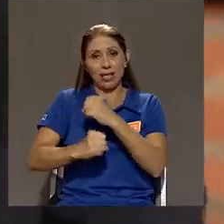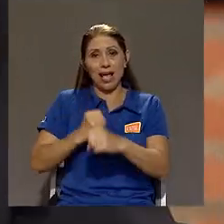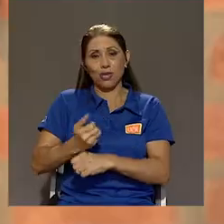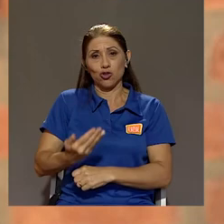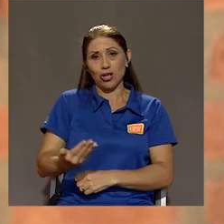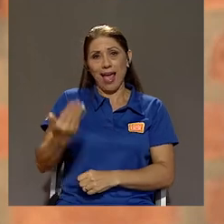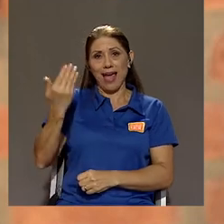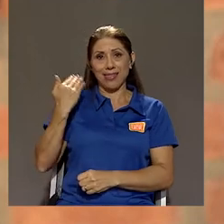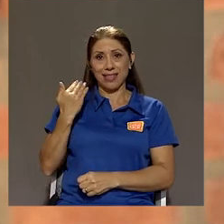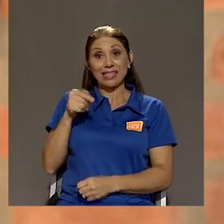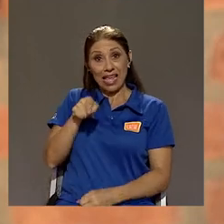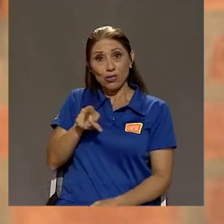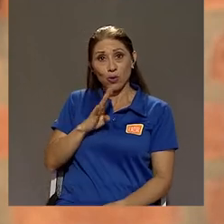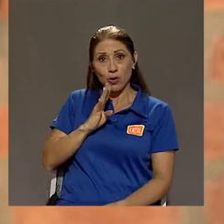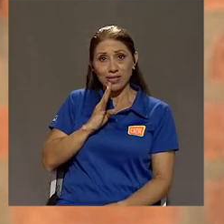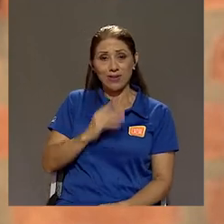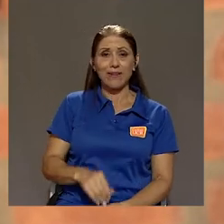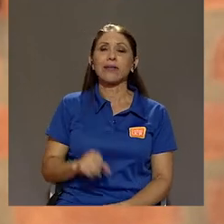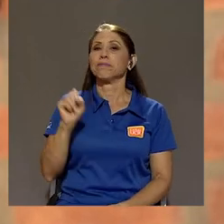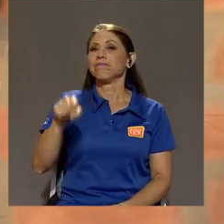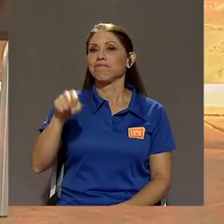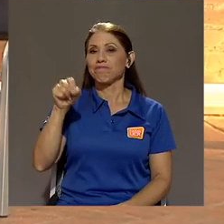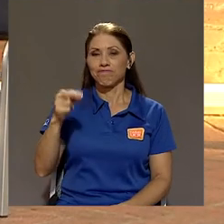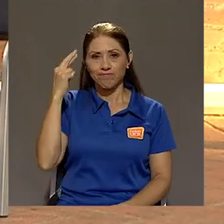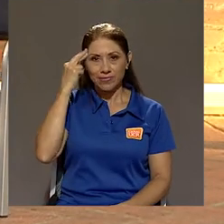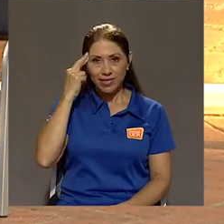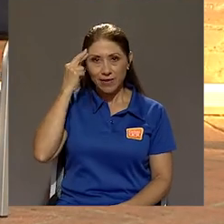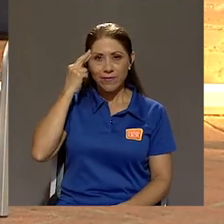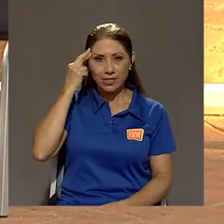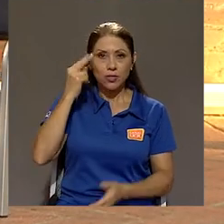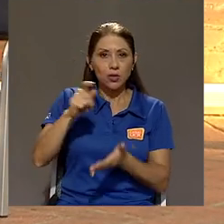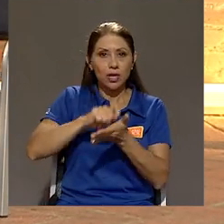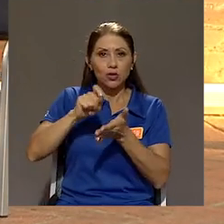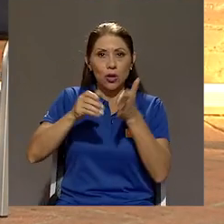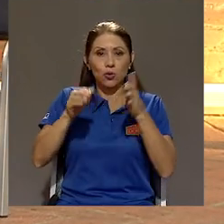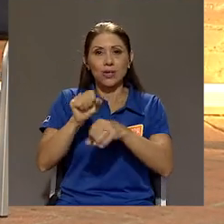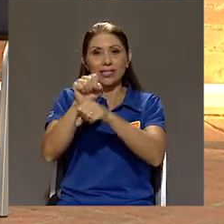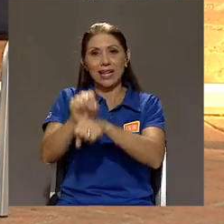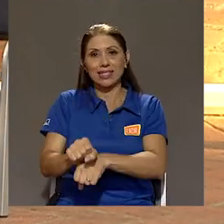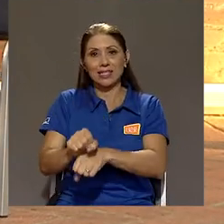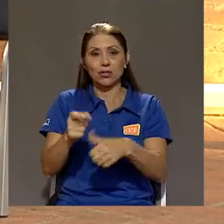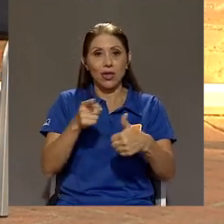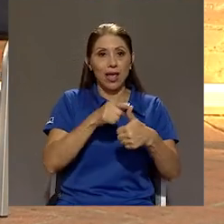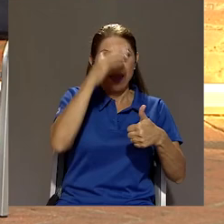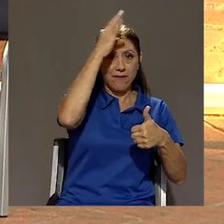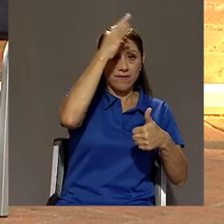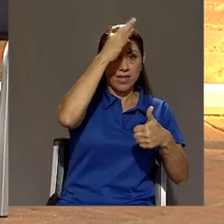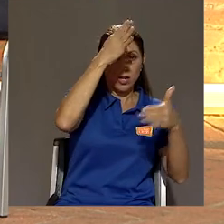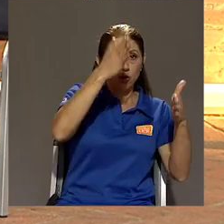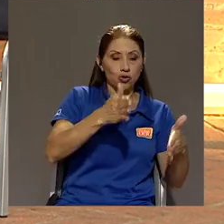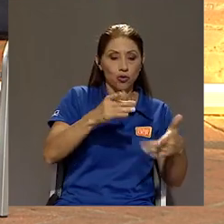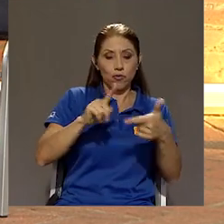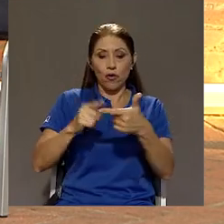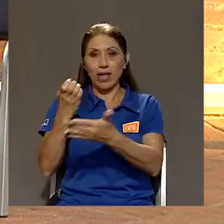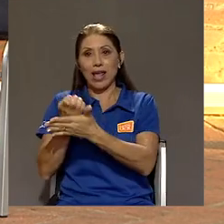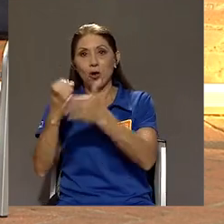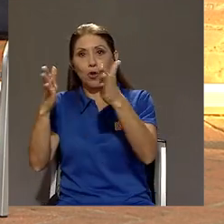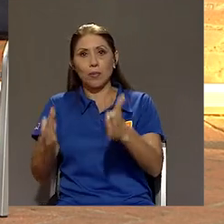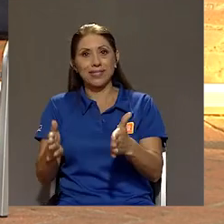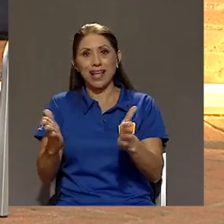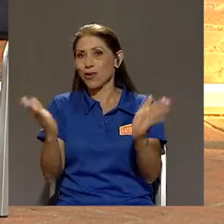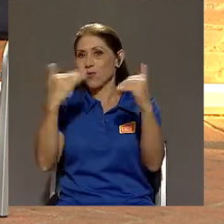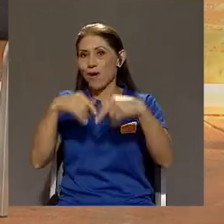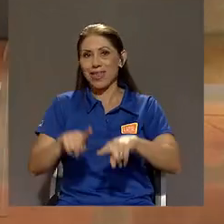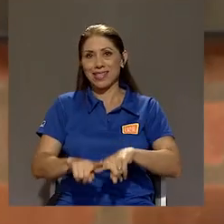que se hablaba? Sí, claro. Sí, la reflexión de los autores clásicos, o sea, esa distinción entre filósofo y economista realmente no